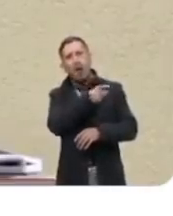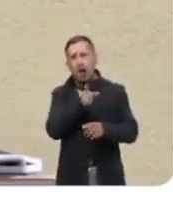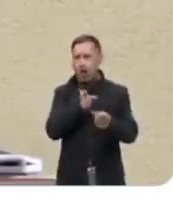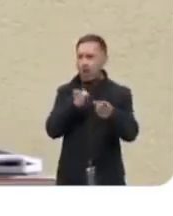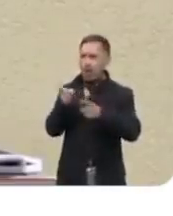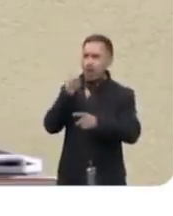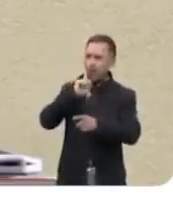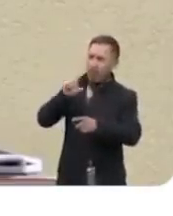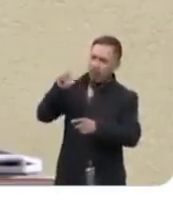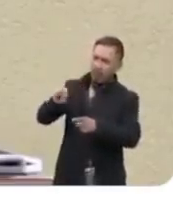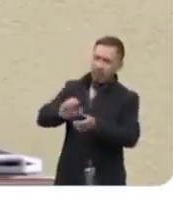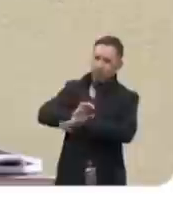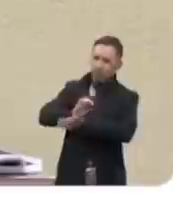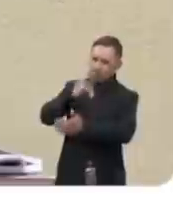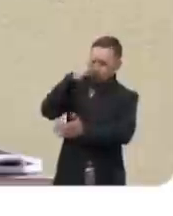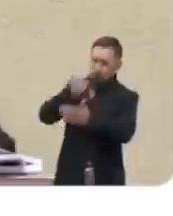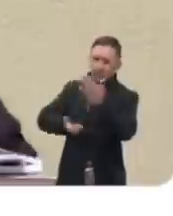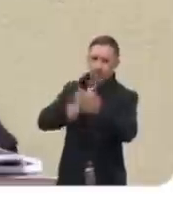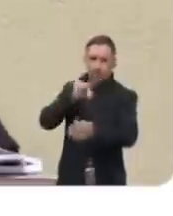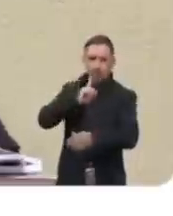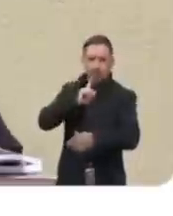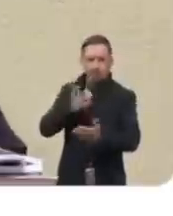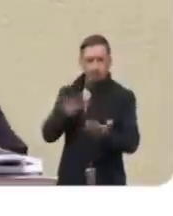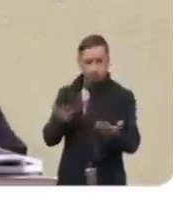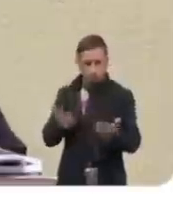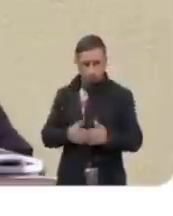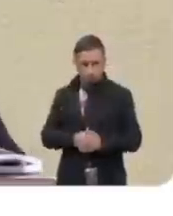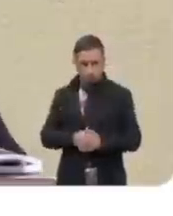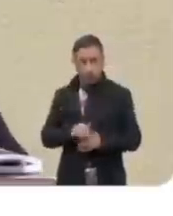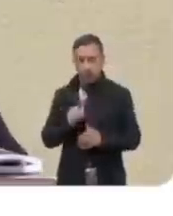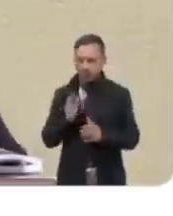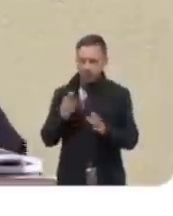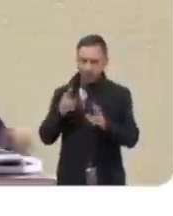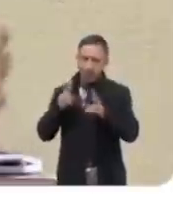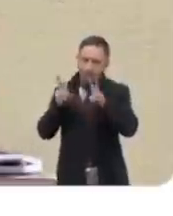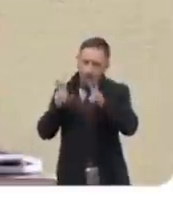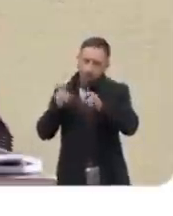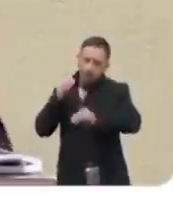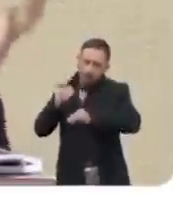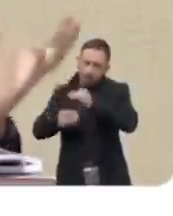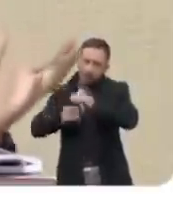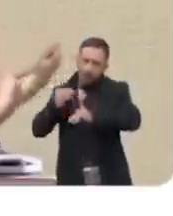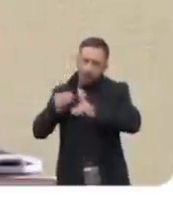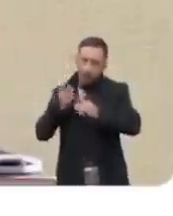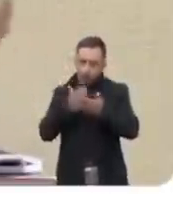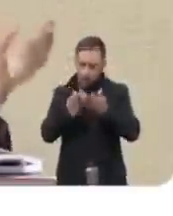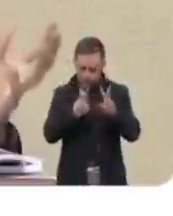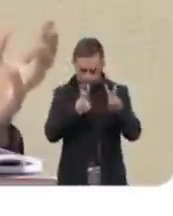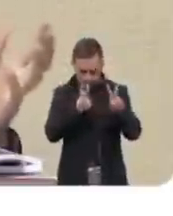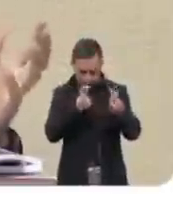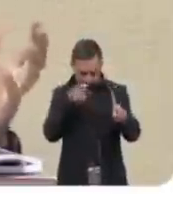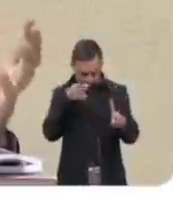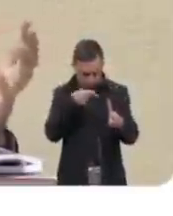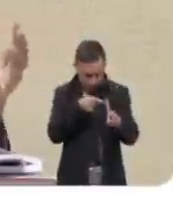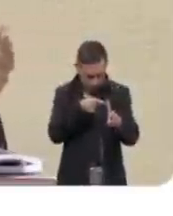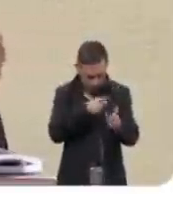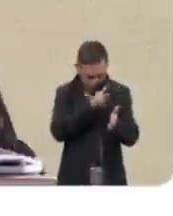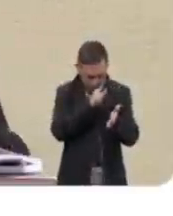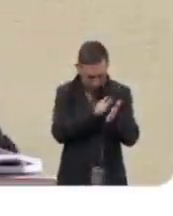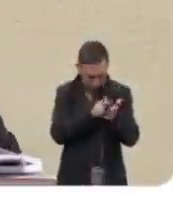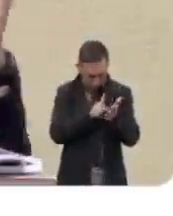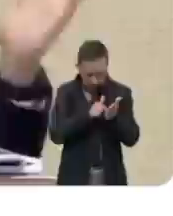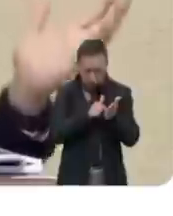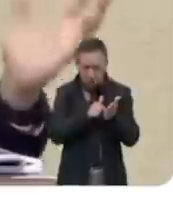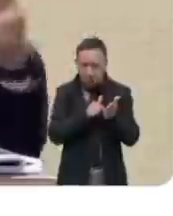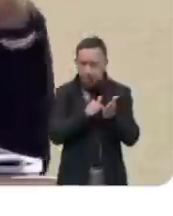pero de lo que es el verdadero punto de discusión se habla muy poco no sé si esto obedece a una estrategia política de